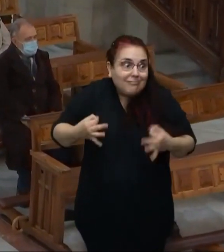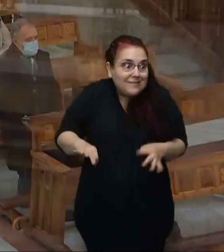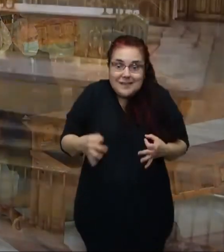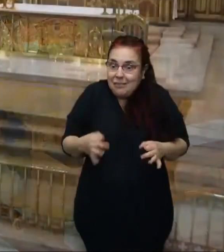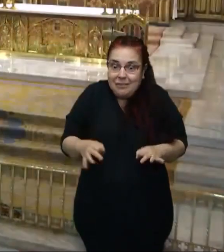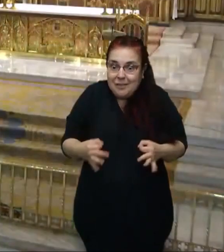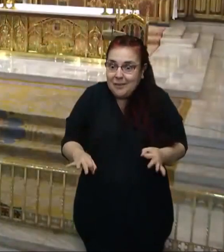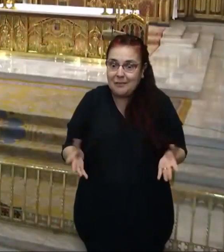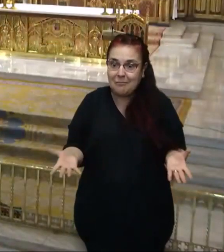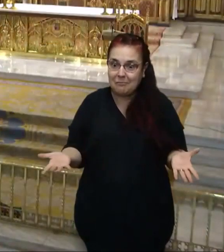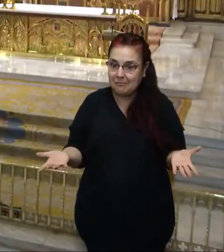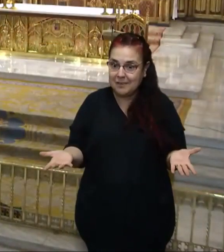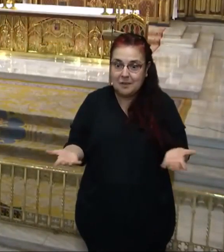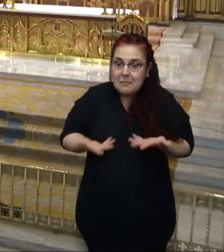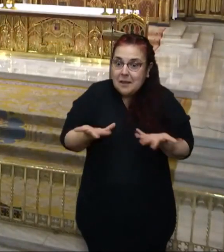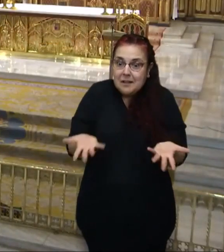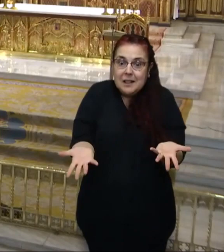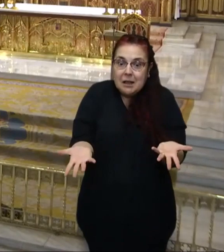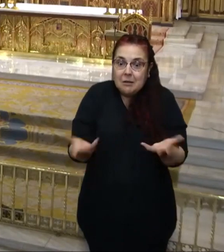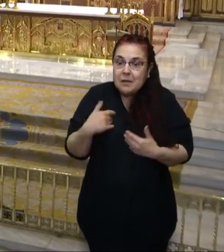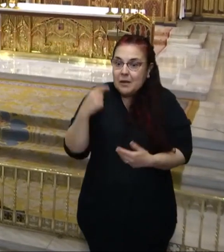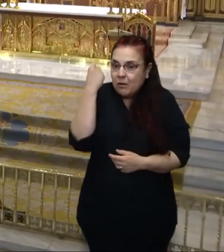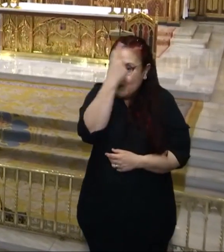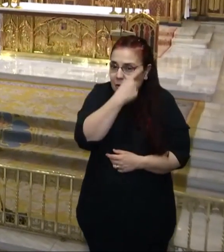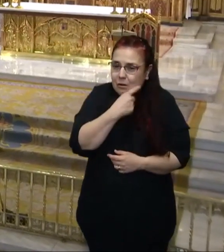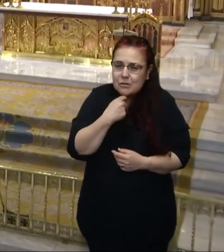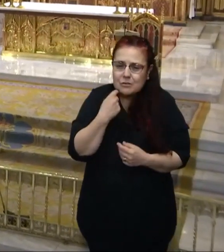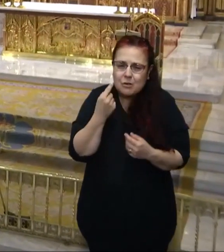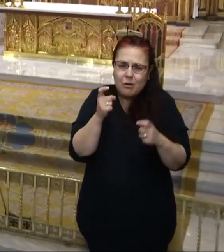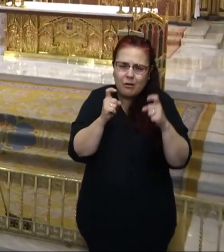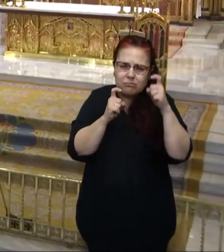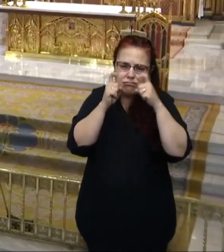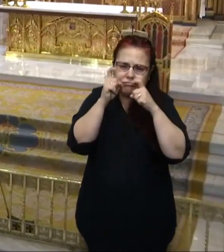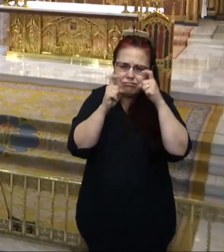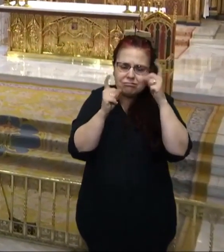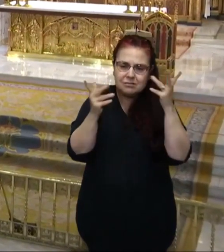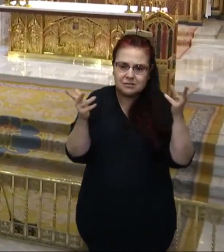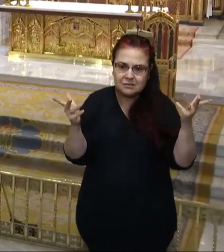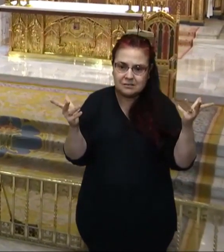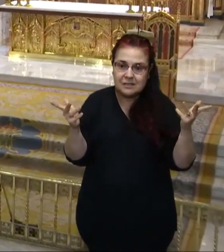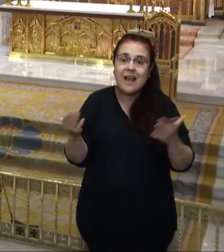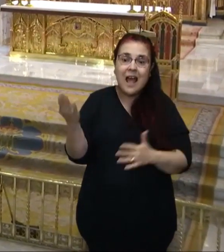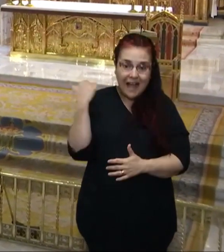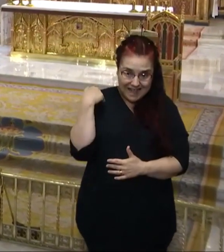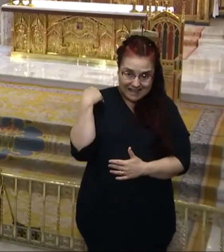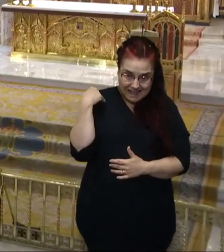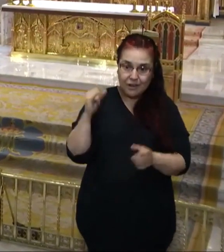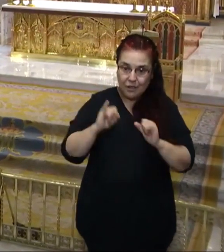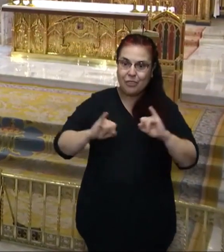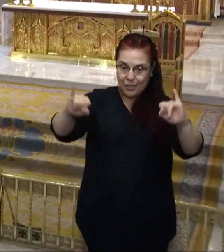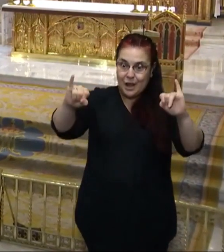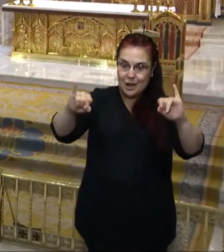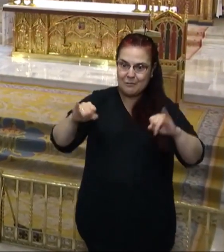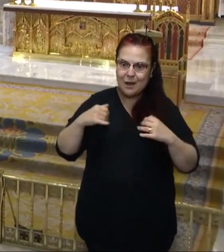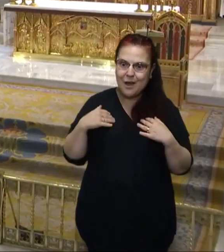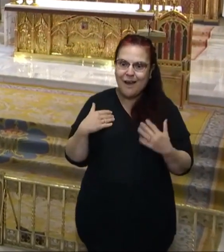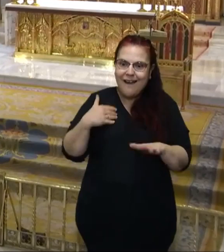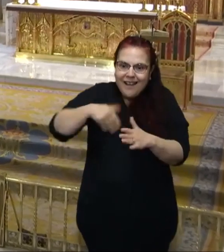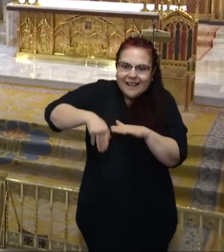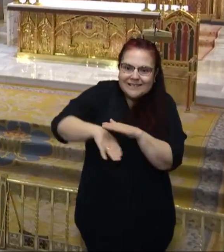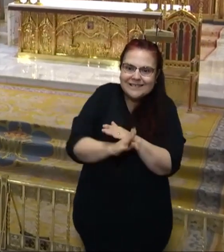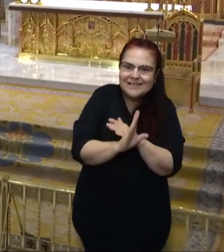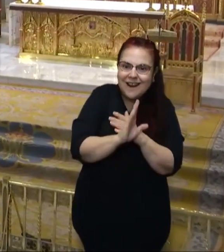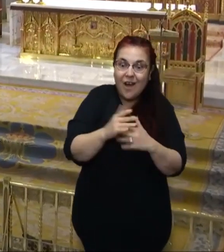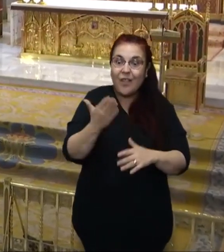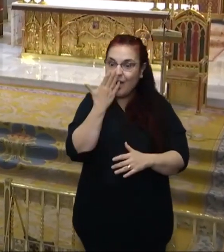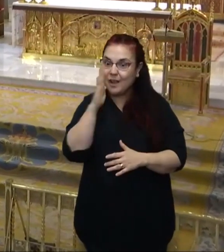diremos que va a aparecer con el rostro desfigurado. Es como ayer cuando celebrábamos la entrada de Jesús en Jerusalén.